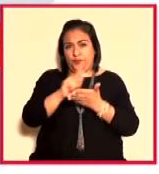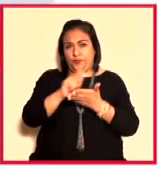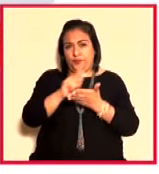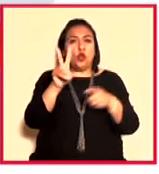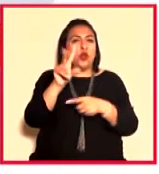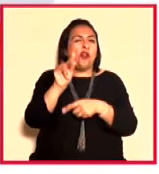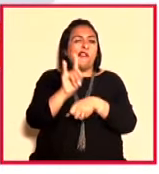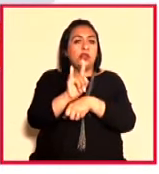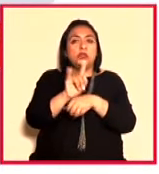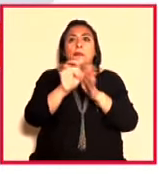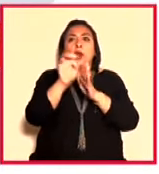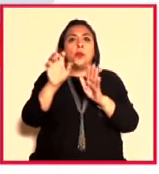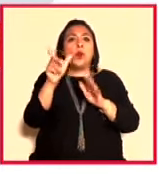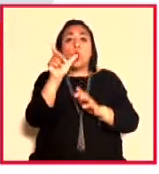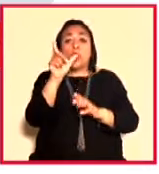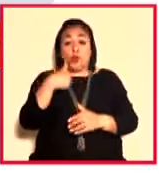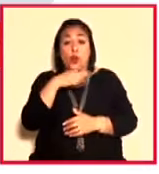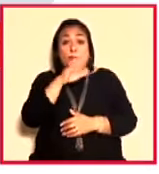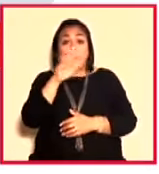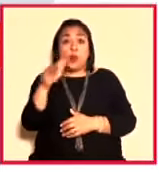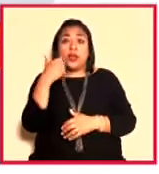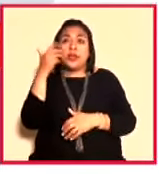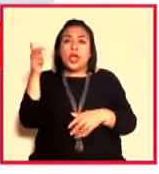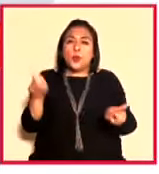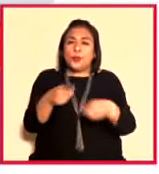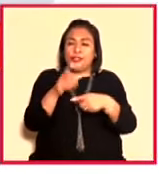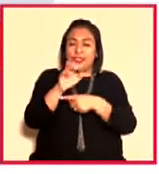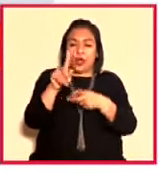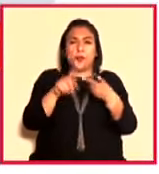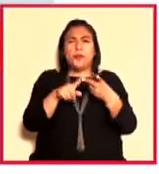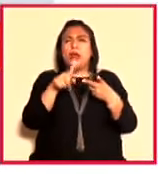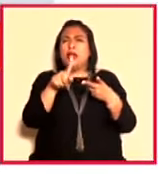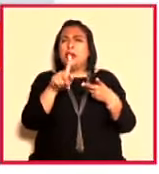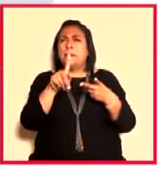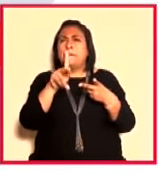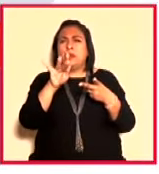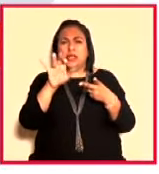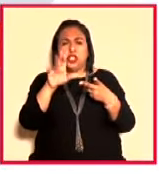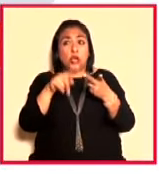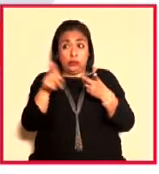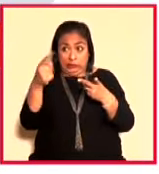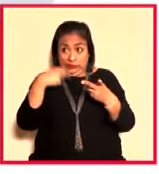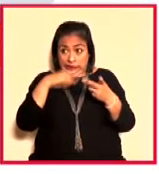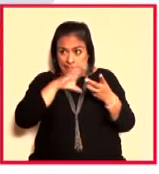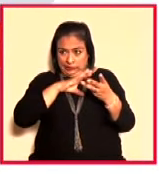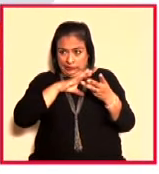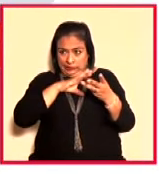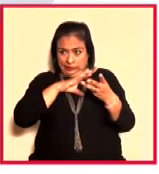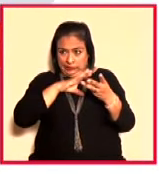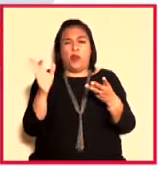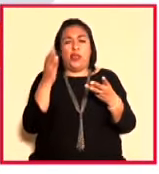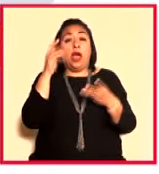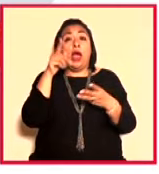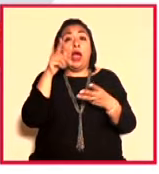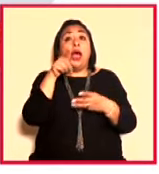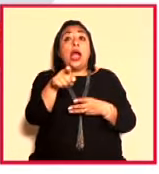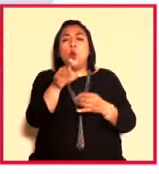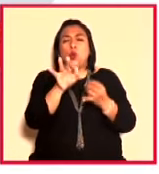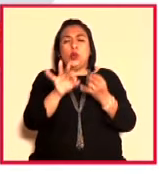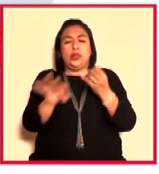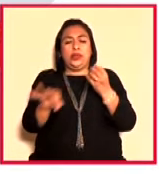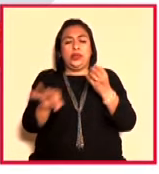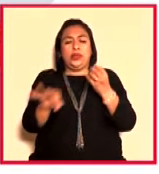Cuando me muera, quiero que me toquen cumbia, Vida de pibes chorros y Si me querés, Quereme tranza. En este último, aborda la